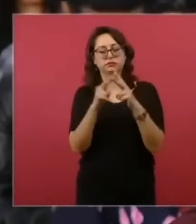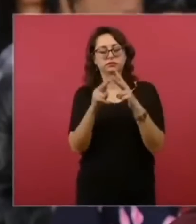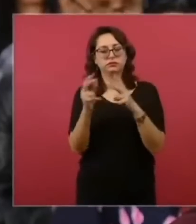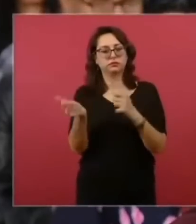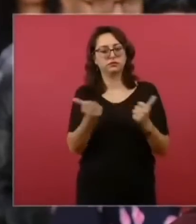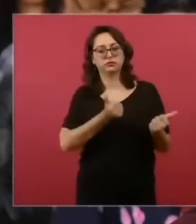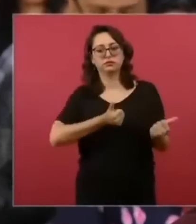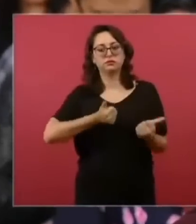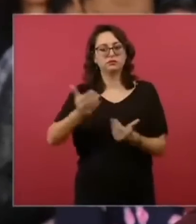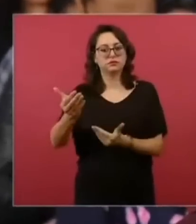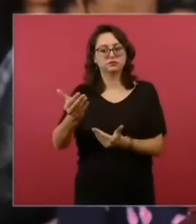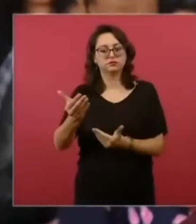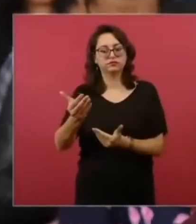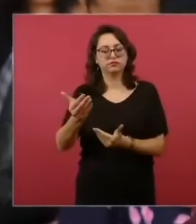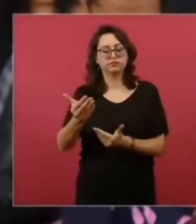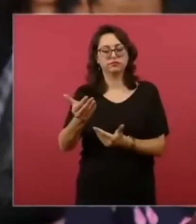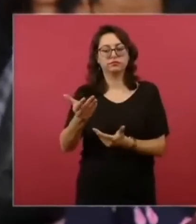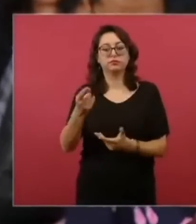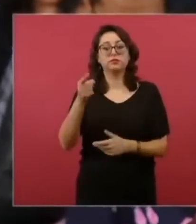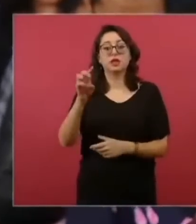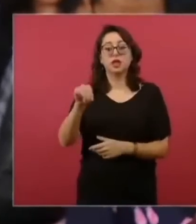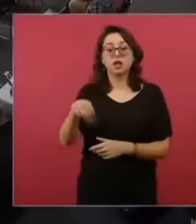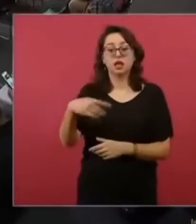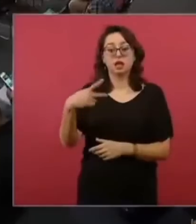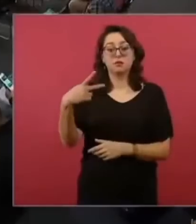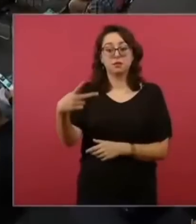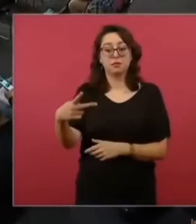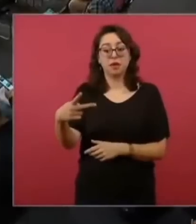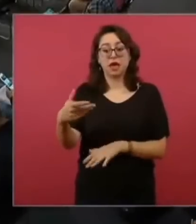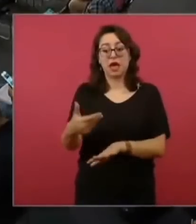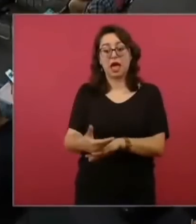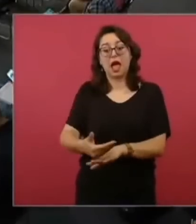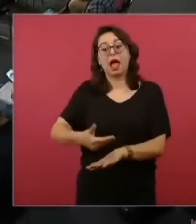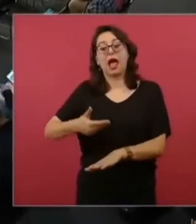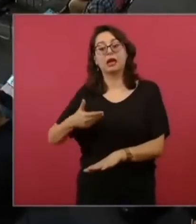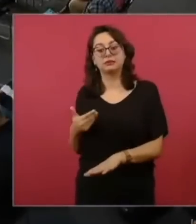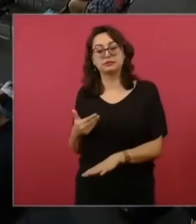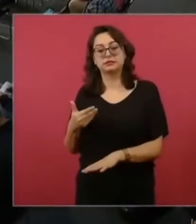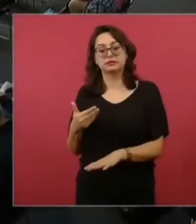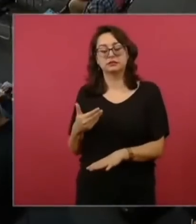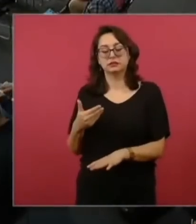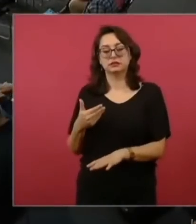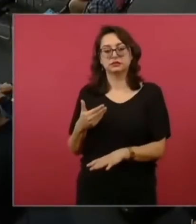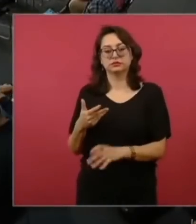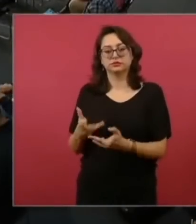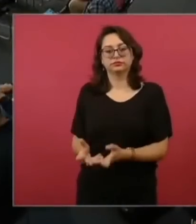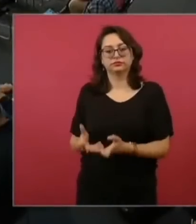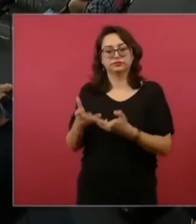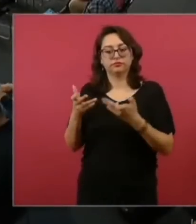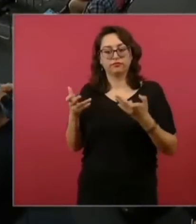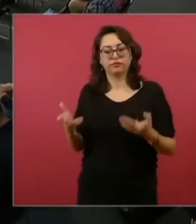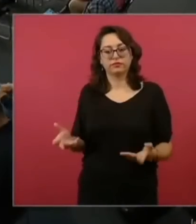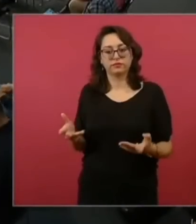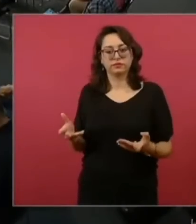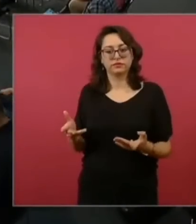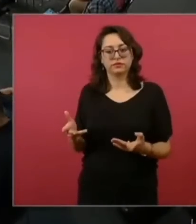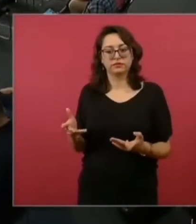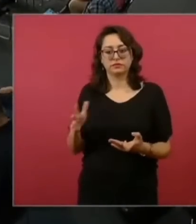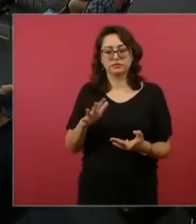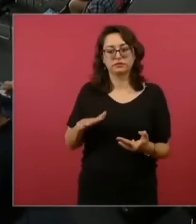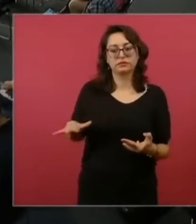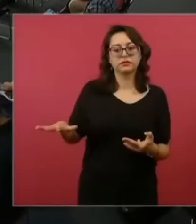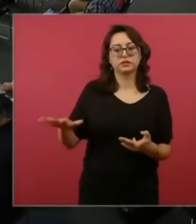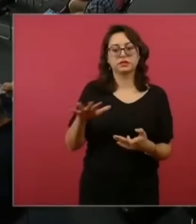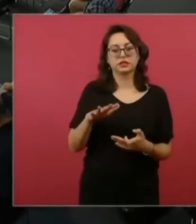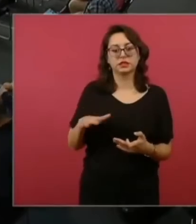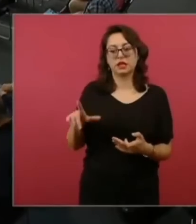Antes de llevarlos a la comisaría de Tenancingo, se los llevan a un paraje y que está junto a un lugar que se llama, o es conocido